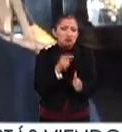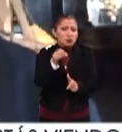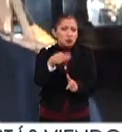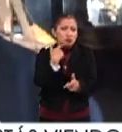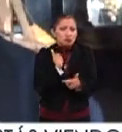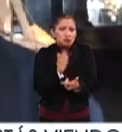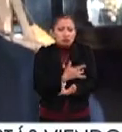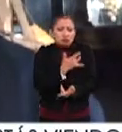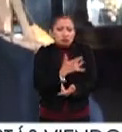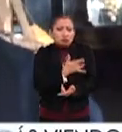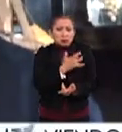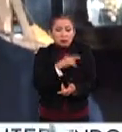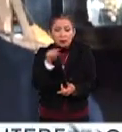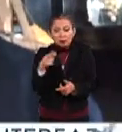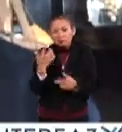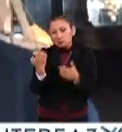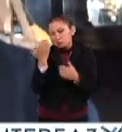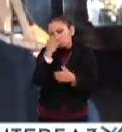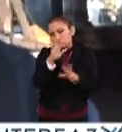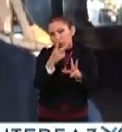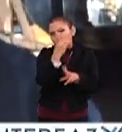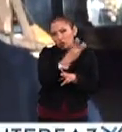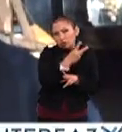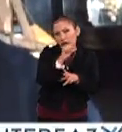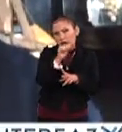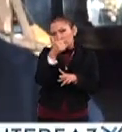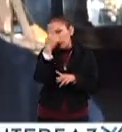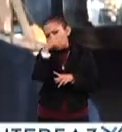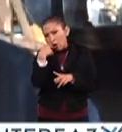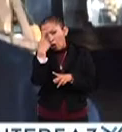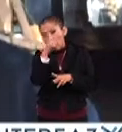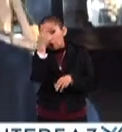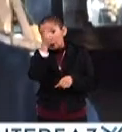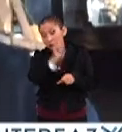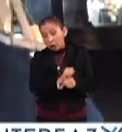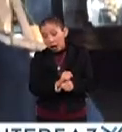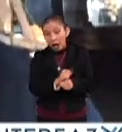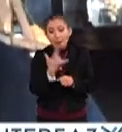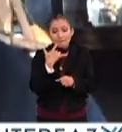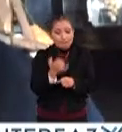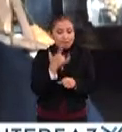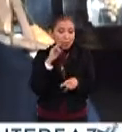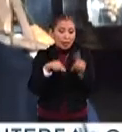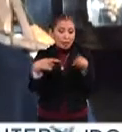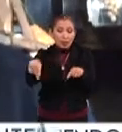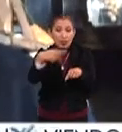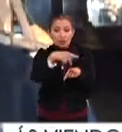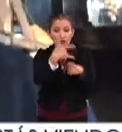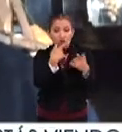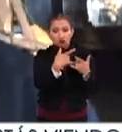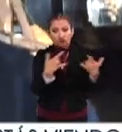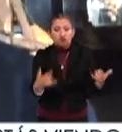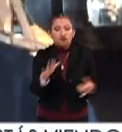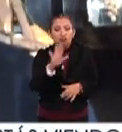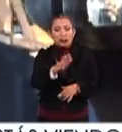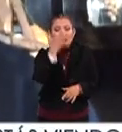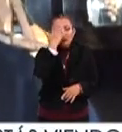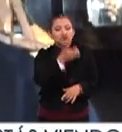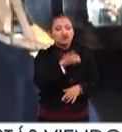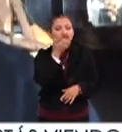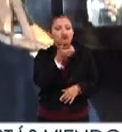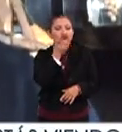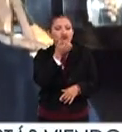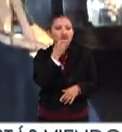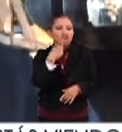convenga. Se calculan de 2 a 6 horas por semana de esfuerzo. Eso depende de los antecedentes